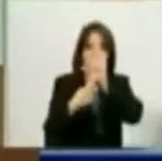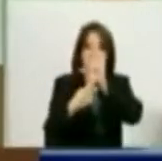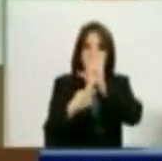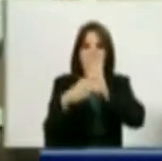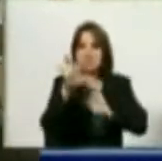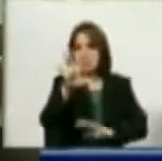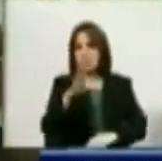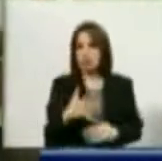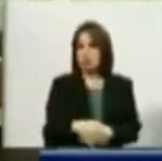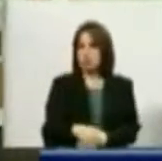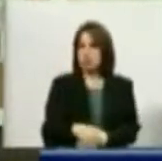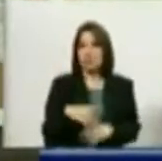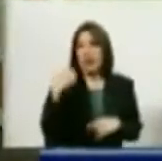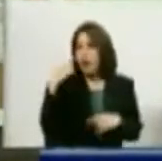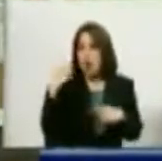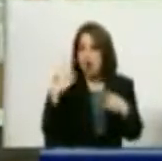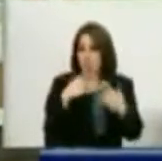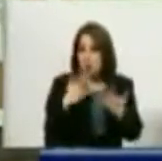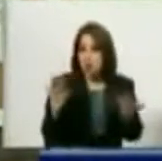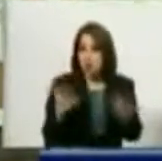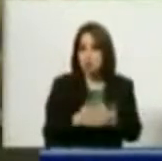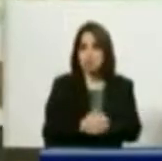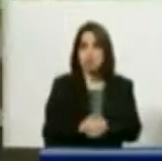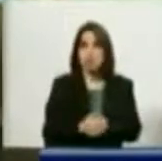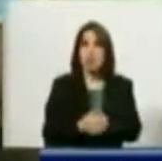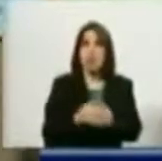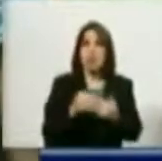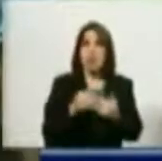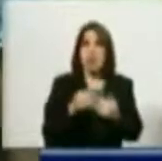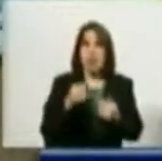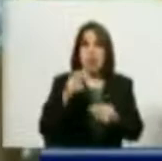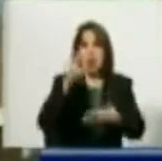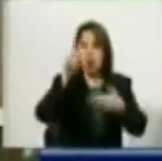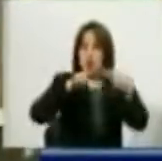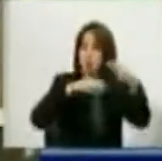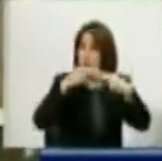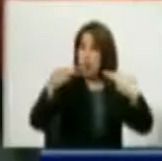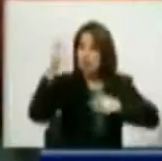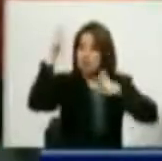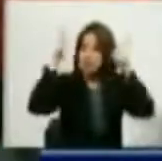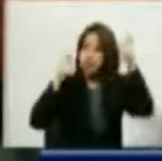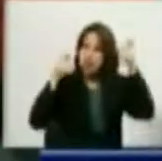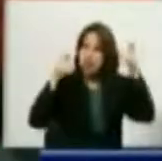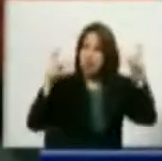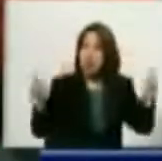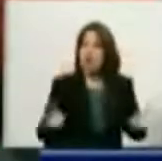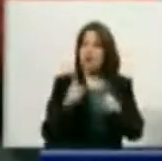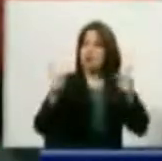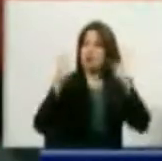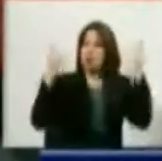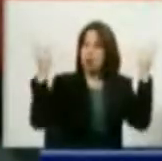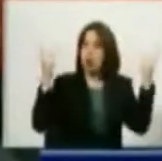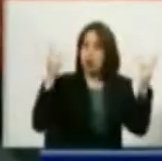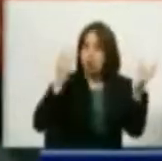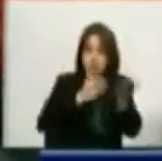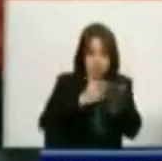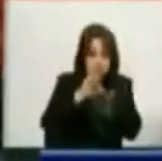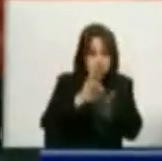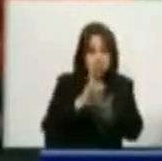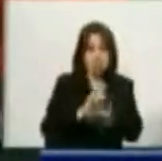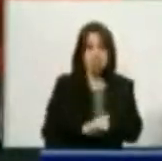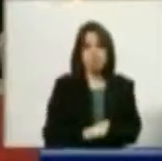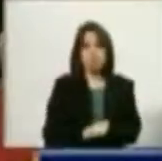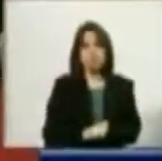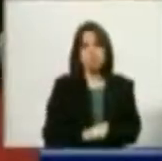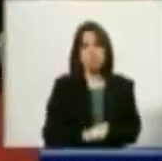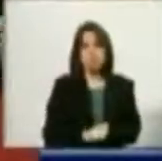pero tan loca Dios nosotros nos vamos para esta no numeral chavismo es numeral chavismo